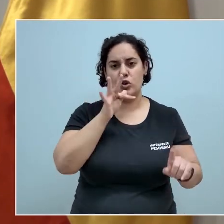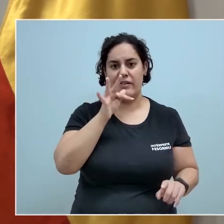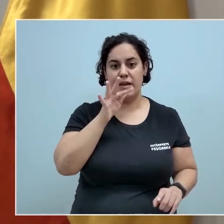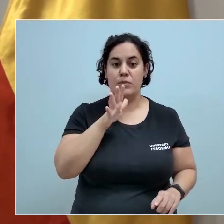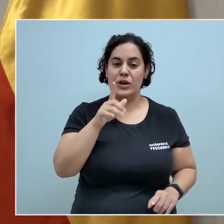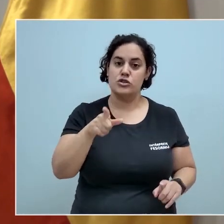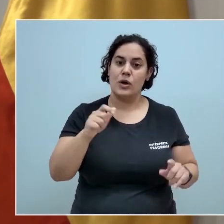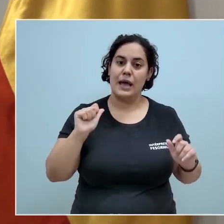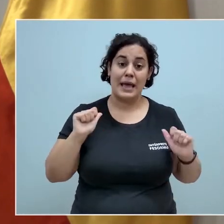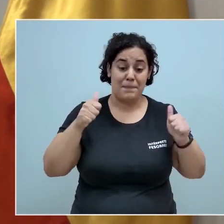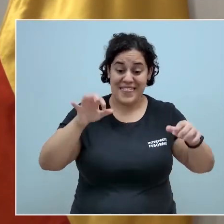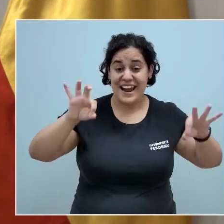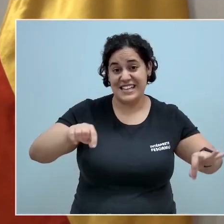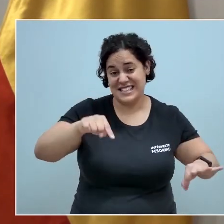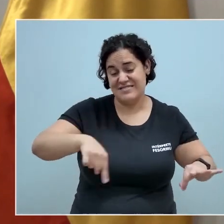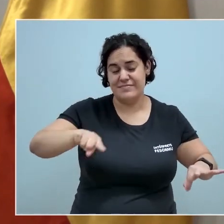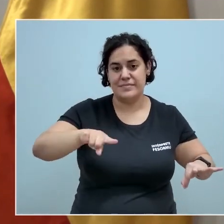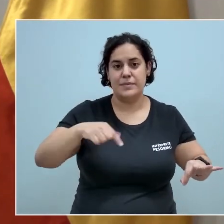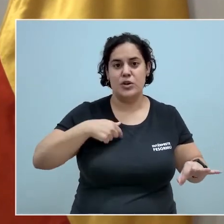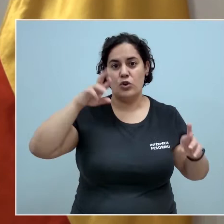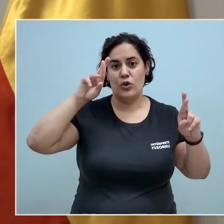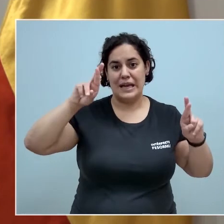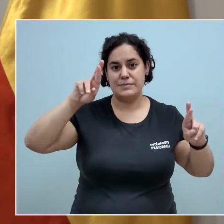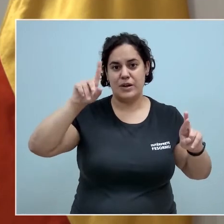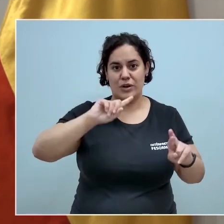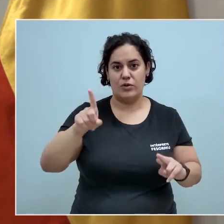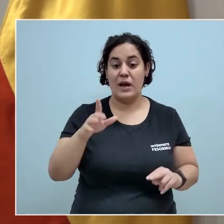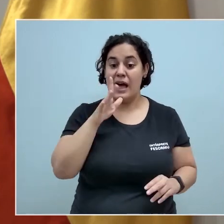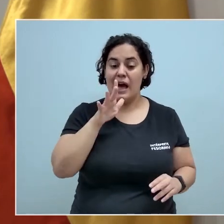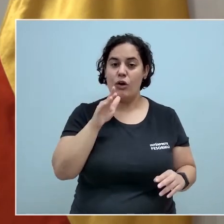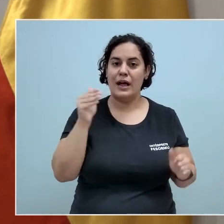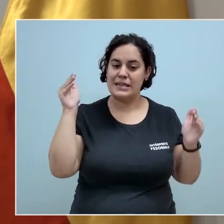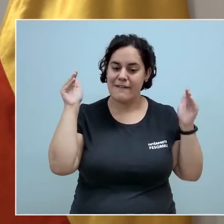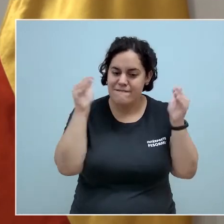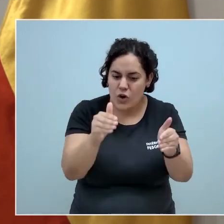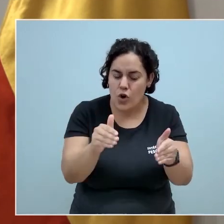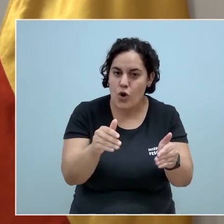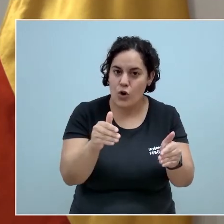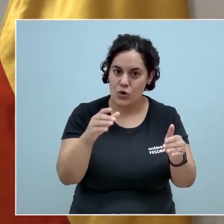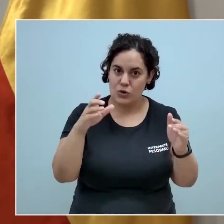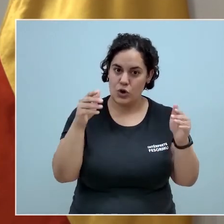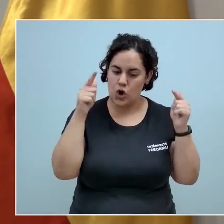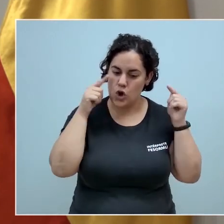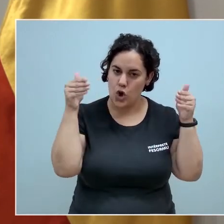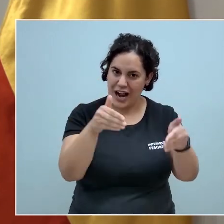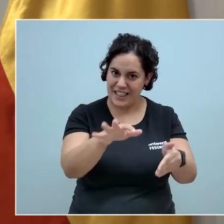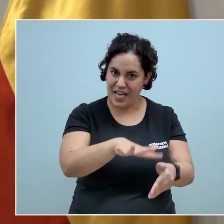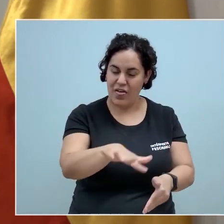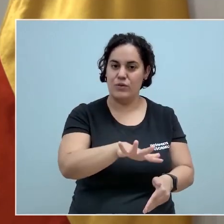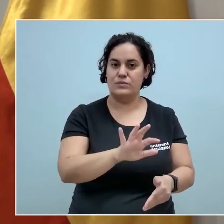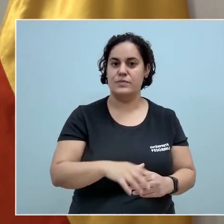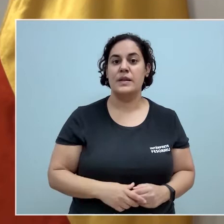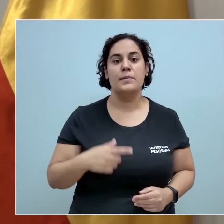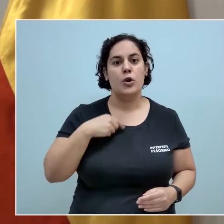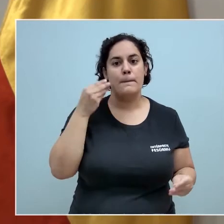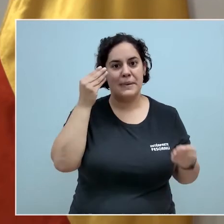siempre empiezan de esta manera, pero espero que no. Ahora mismo está el tema muy localizado, además en un municipio, pero sí que pensamos que hay que actuar